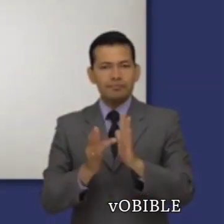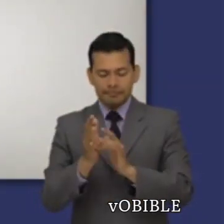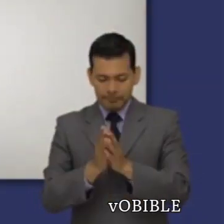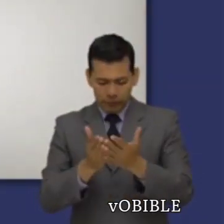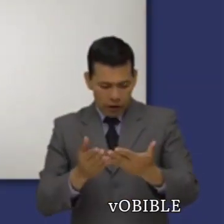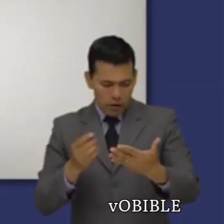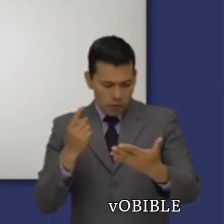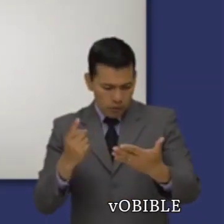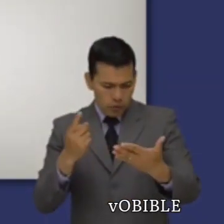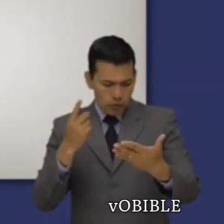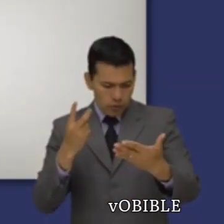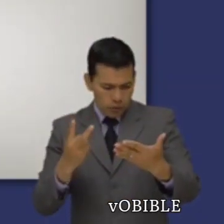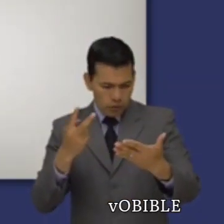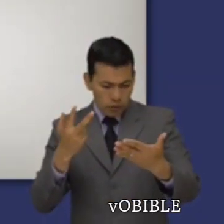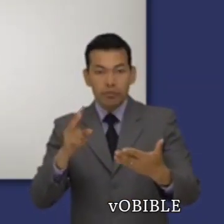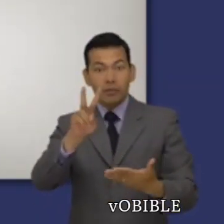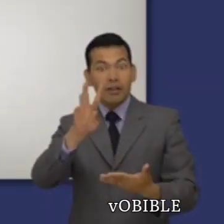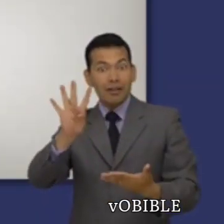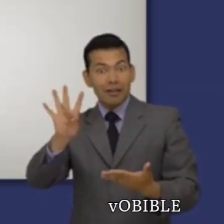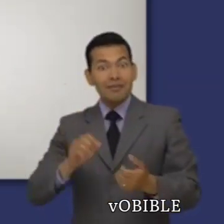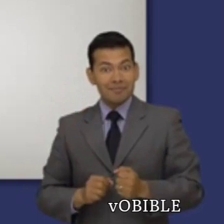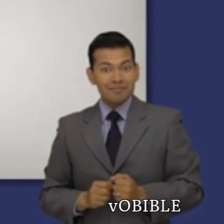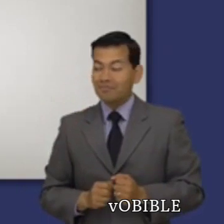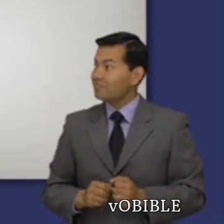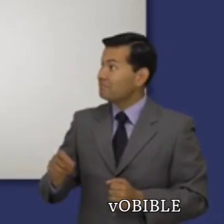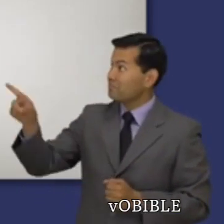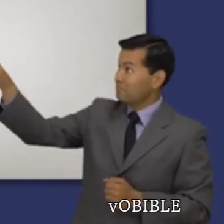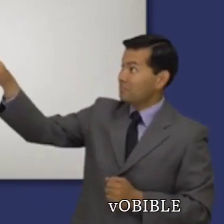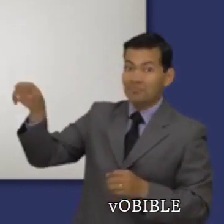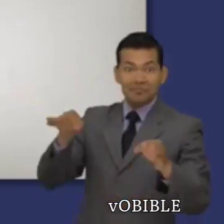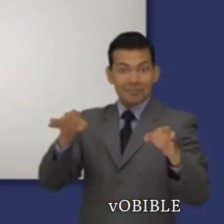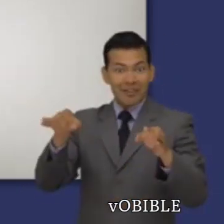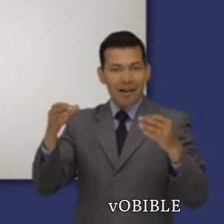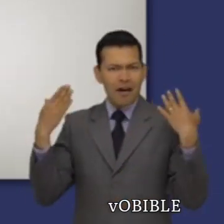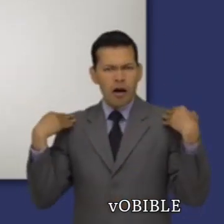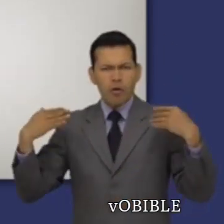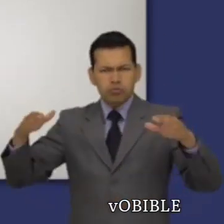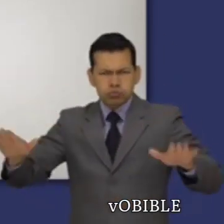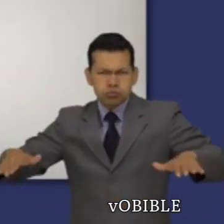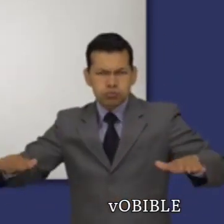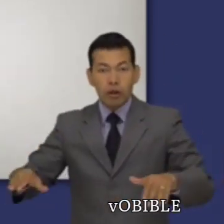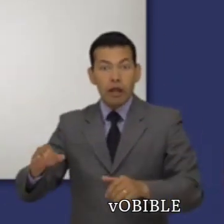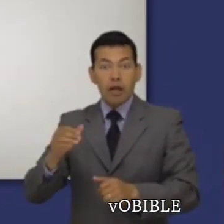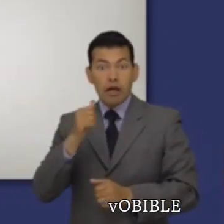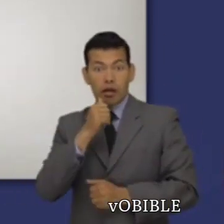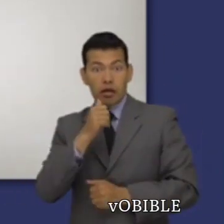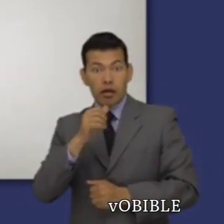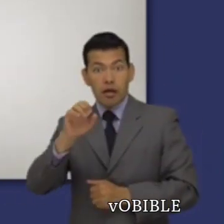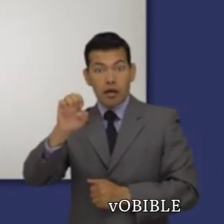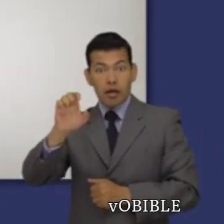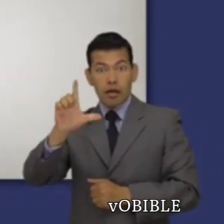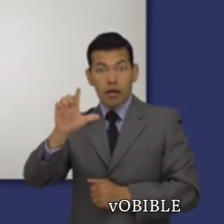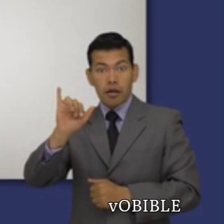Lucas consta de 24 capítulos. Los capítulos 1 y 2 aportan información sobre la infancia de Juan el Bautista